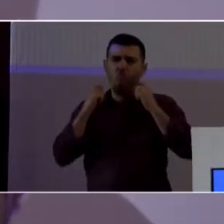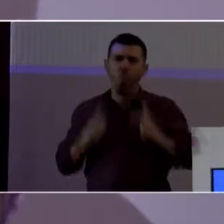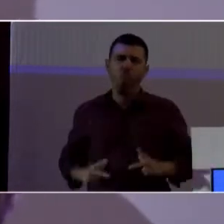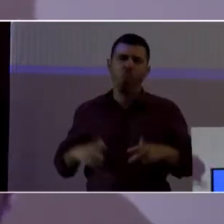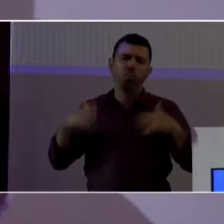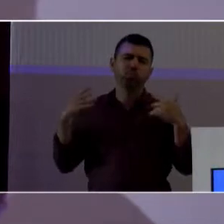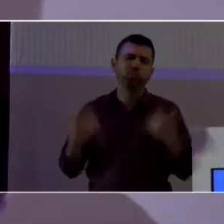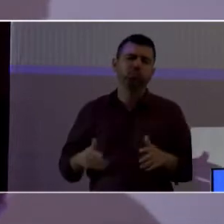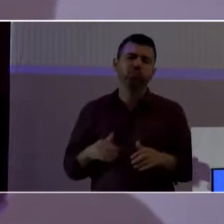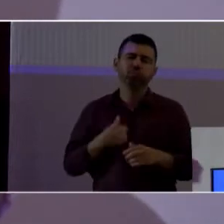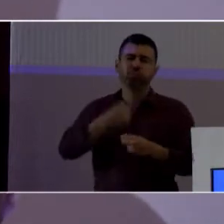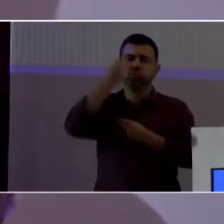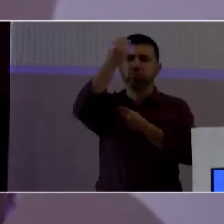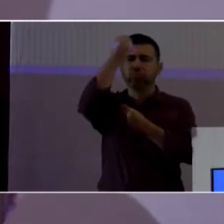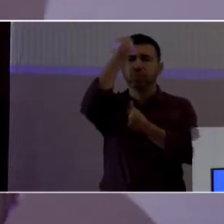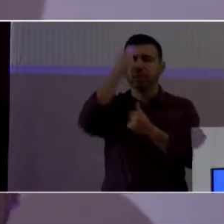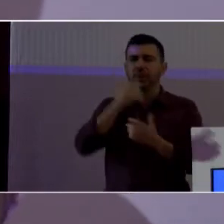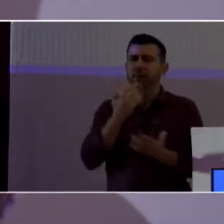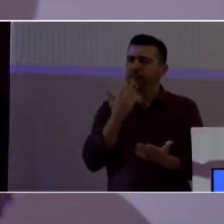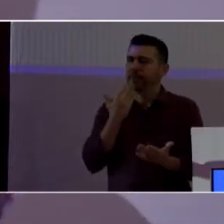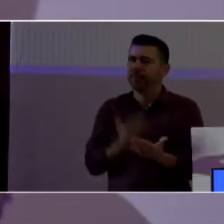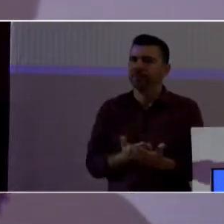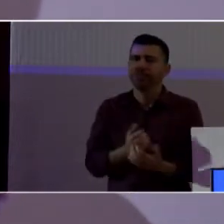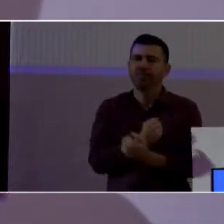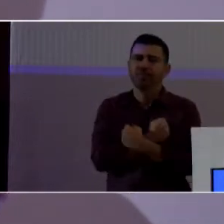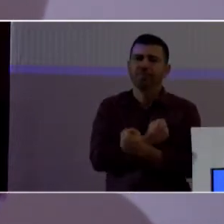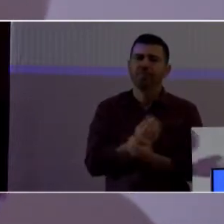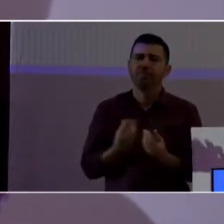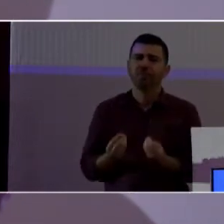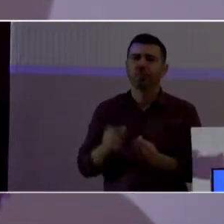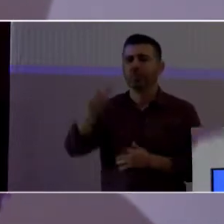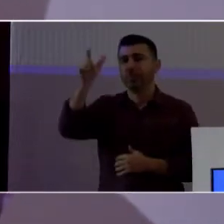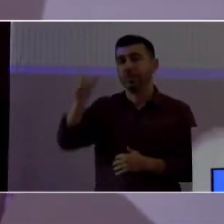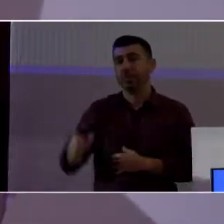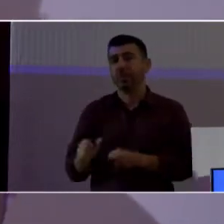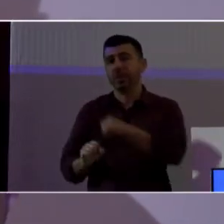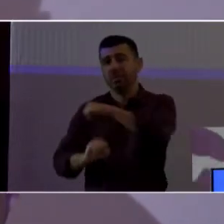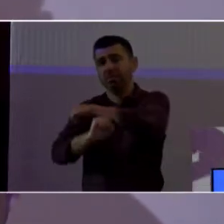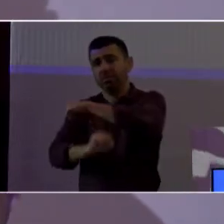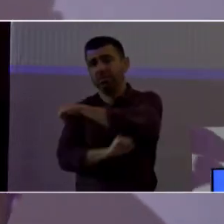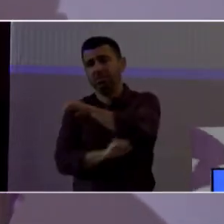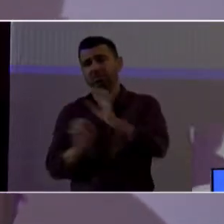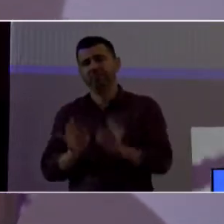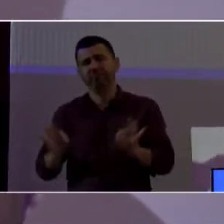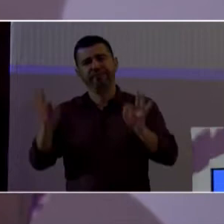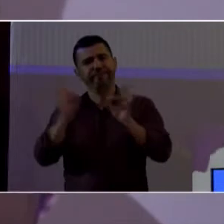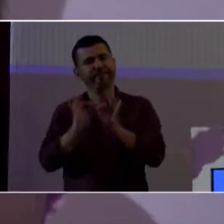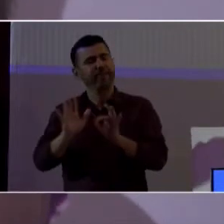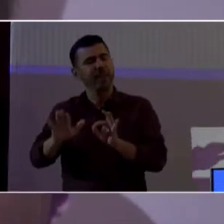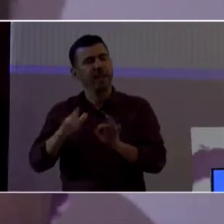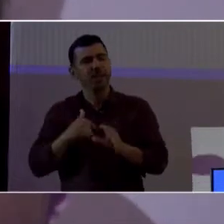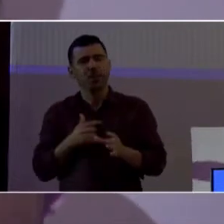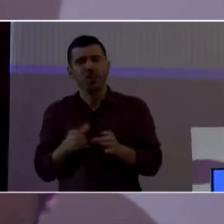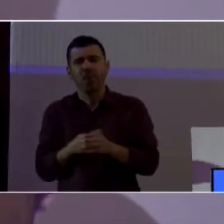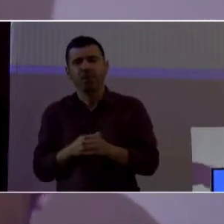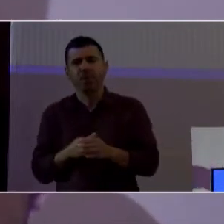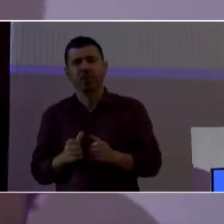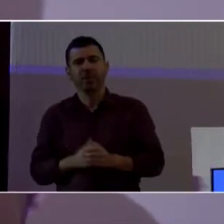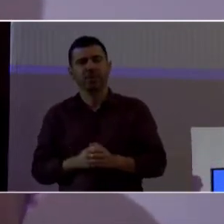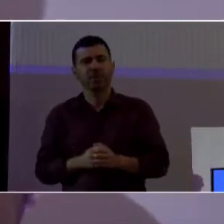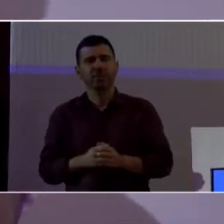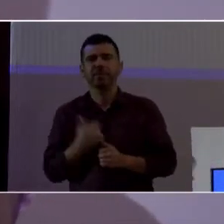Ella es como un pilar importante también para la asociación. Yo le digo a las señoras